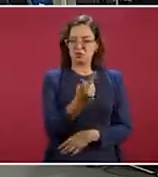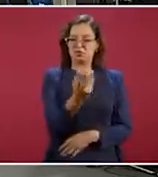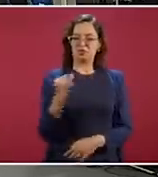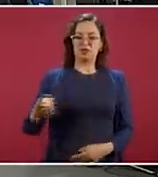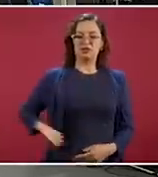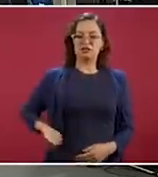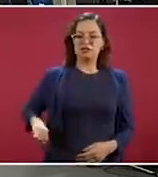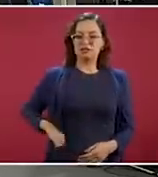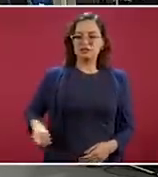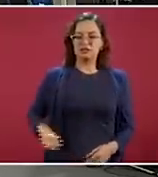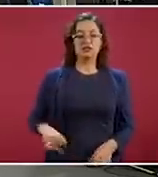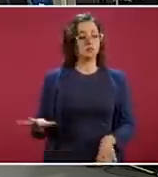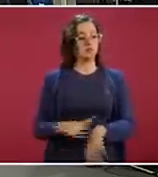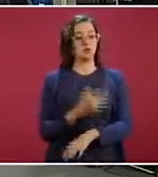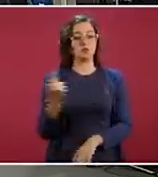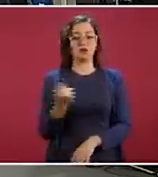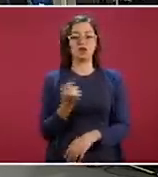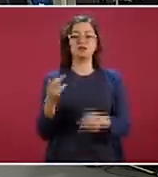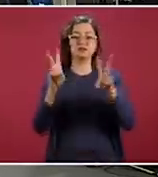es información,